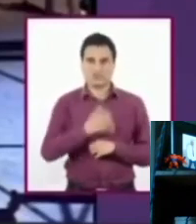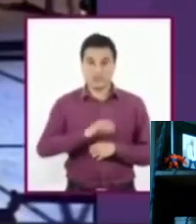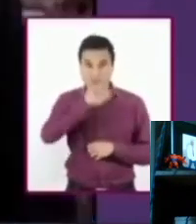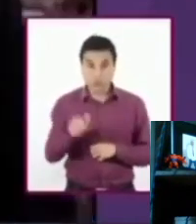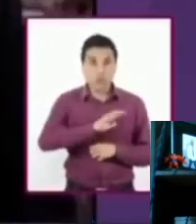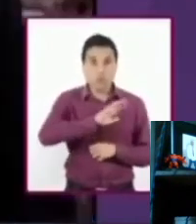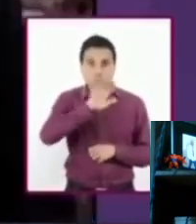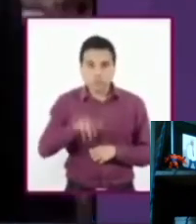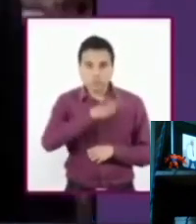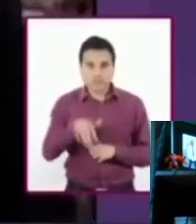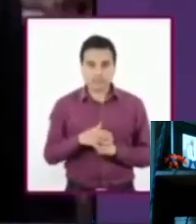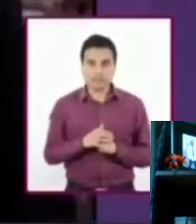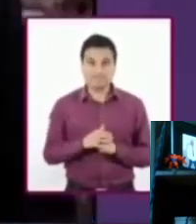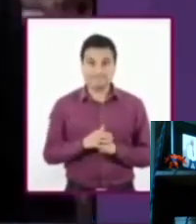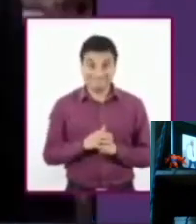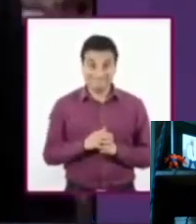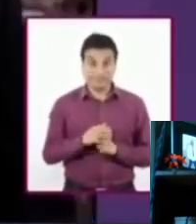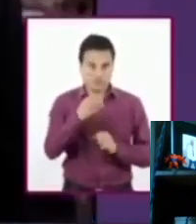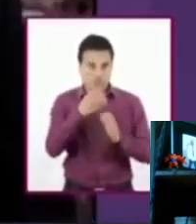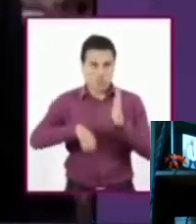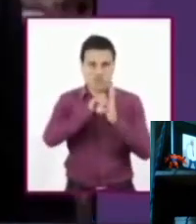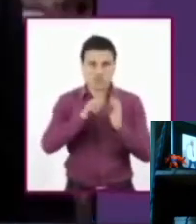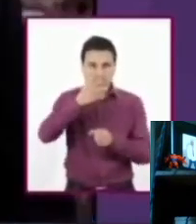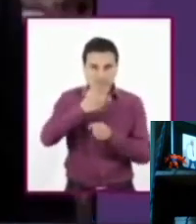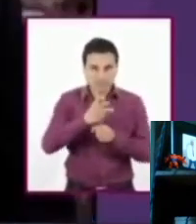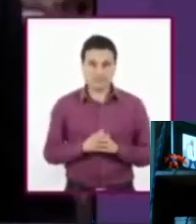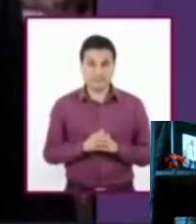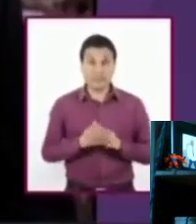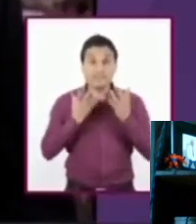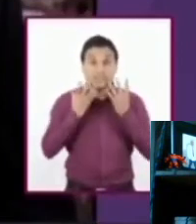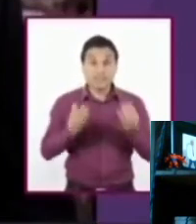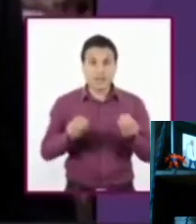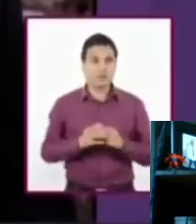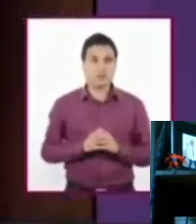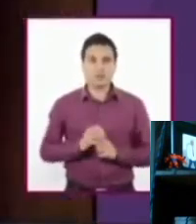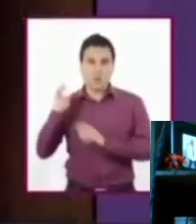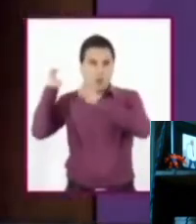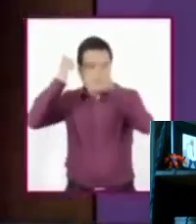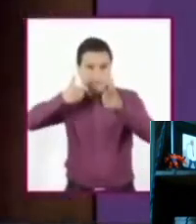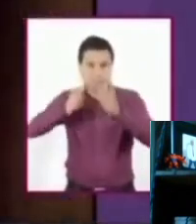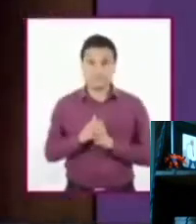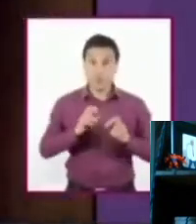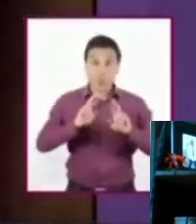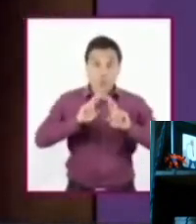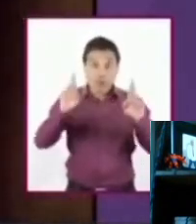busca de él pero en los estudios cinematográficos maximiliano encuentra su vestido